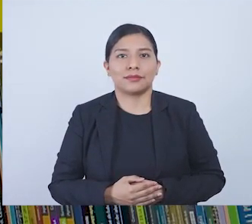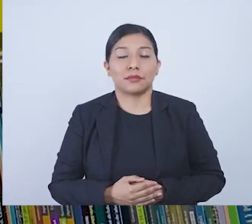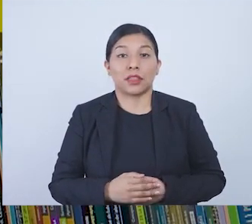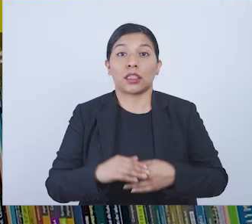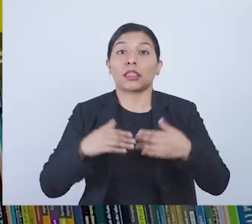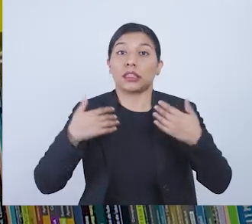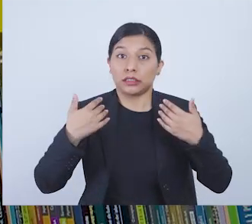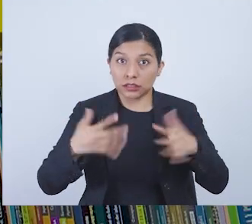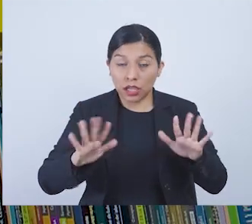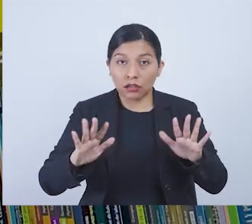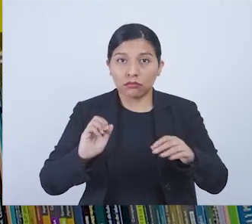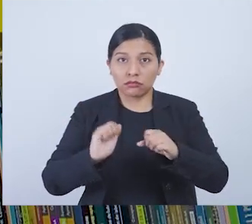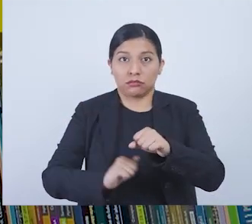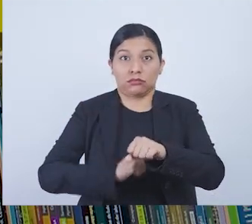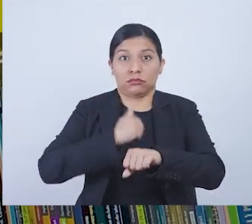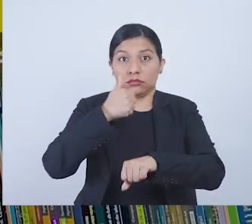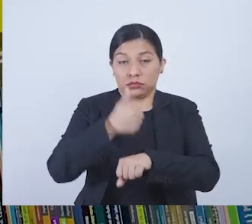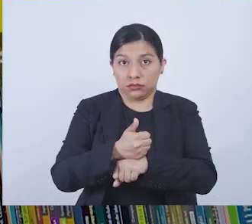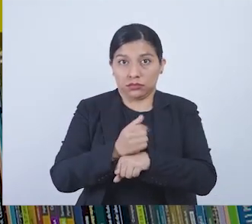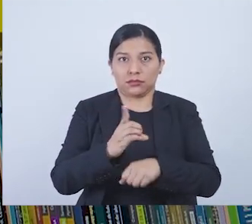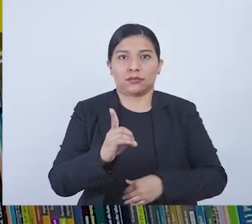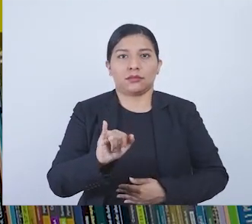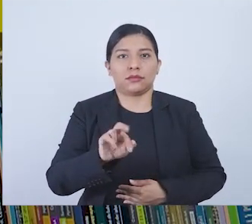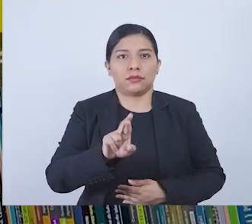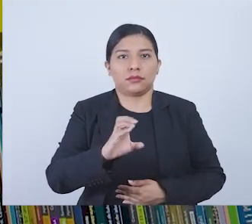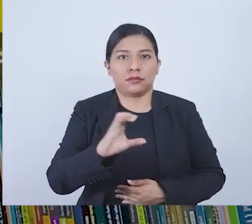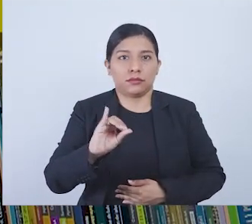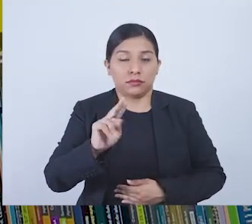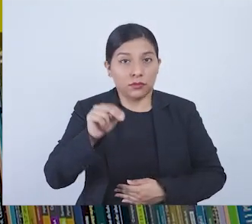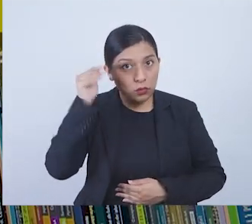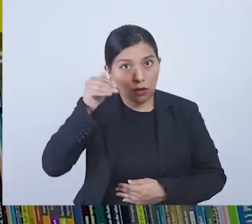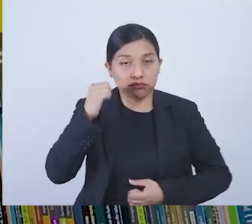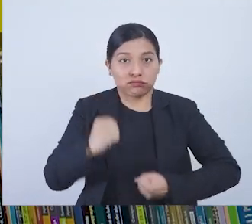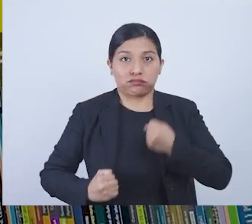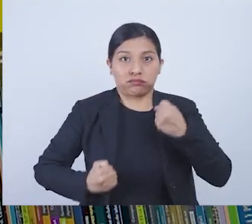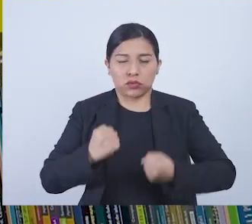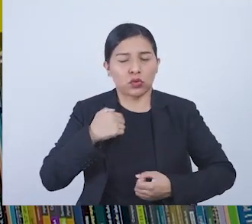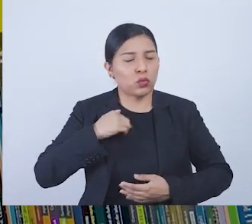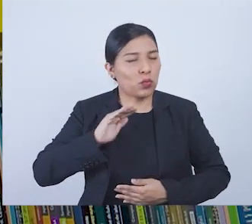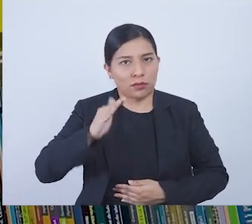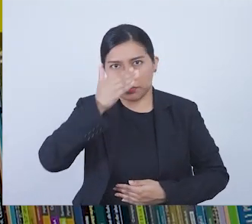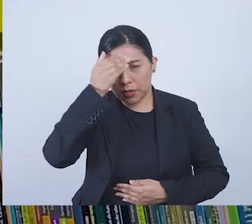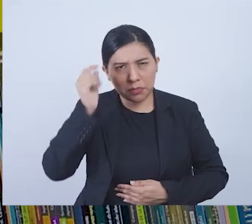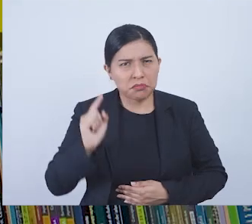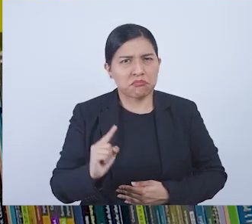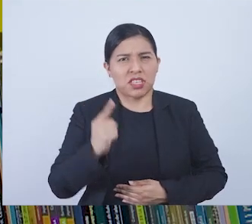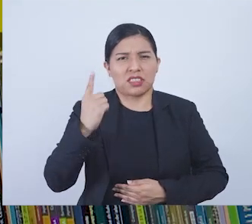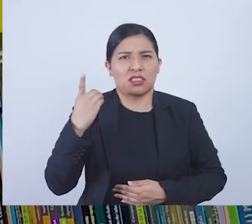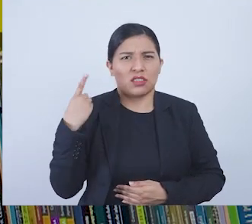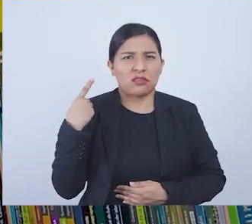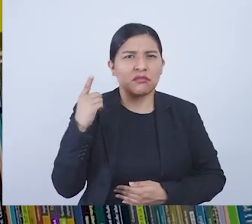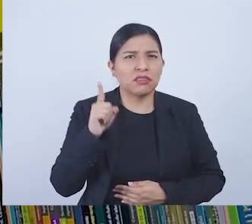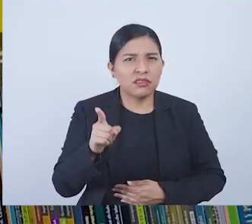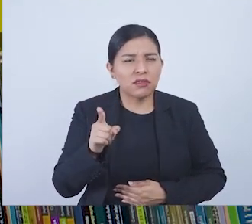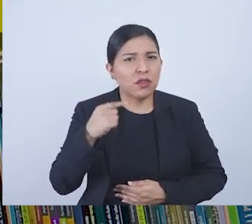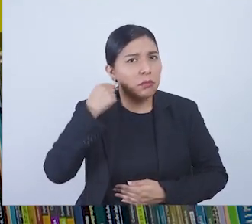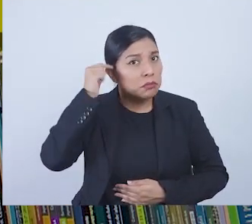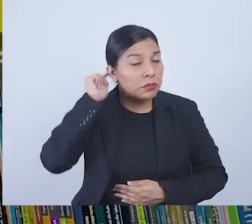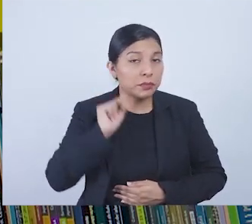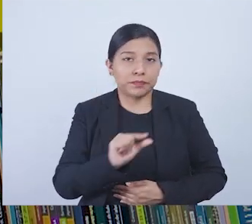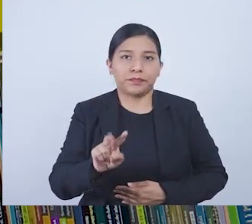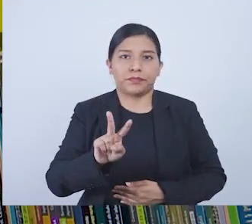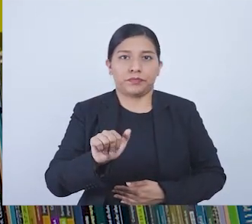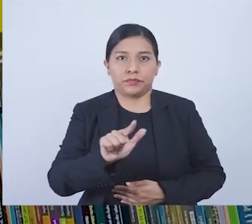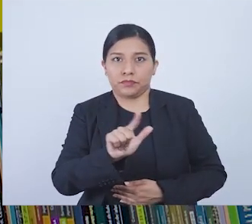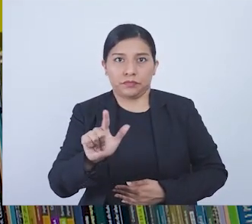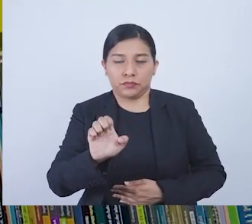Luego se crea la Dirección de Educación Física, donde podemos mencionar que el primer director fue el profesor Orsi Valle, junto con